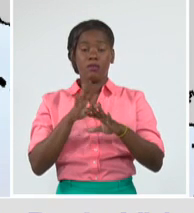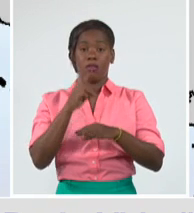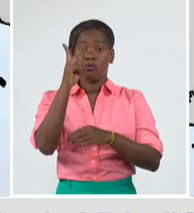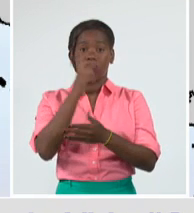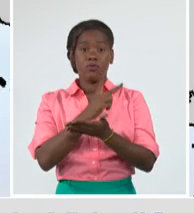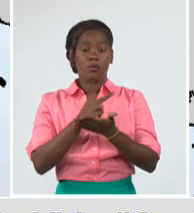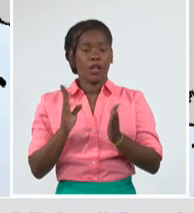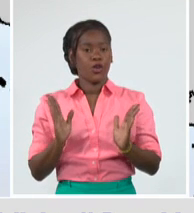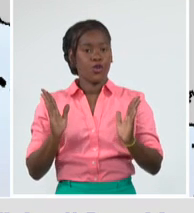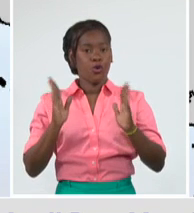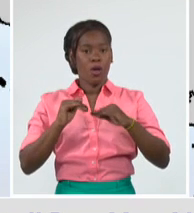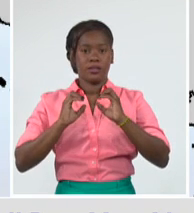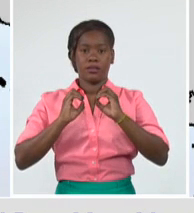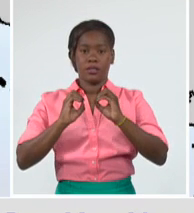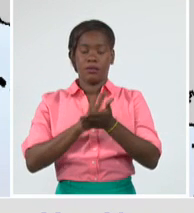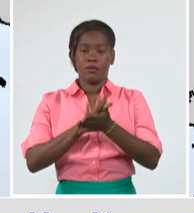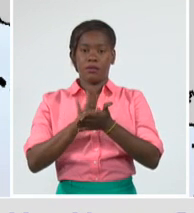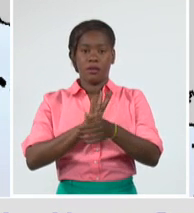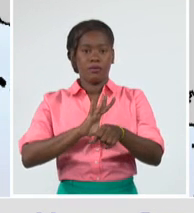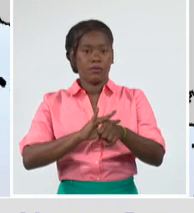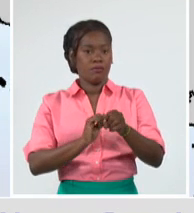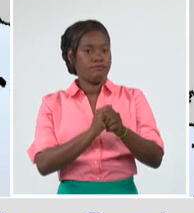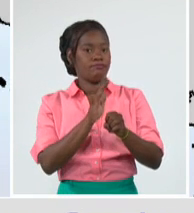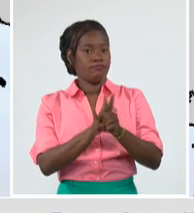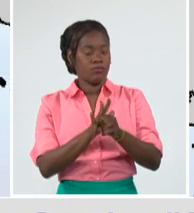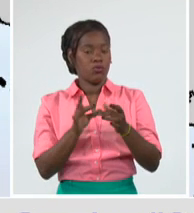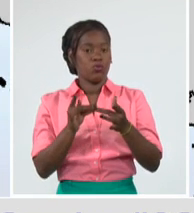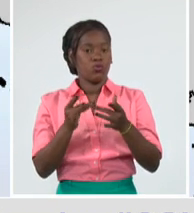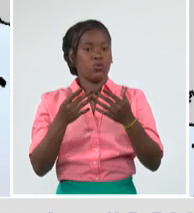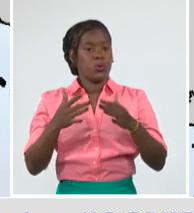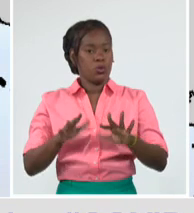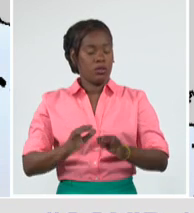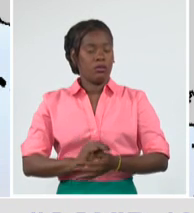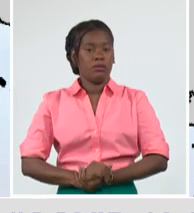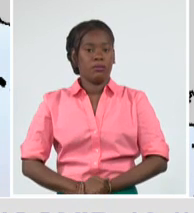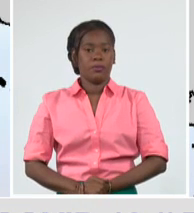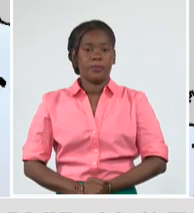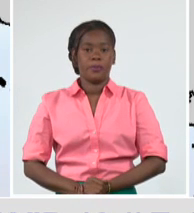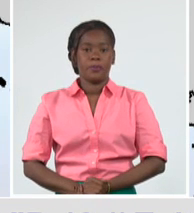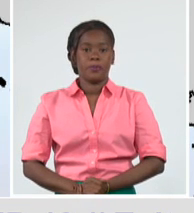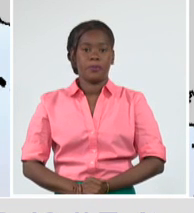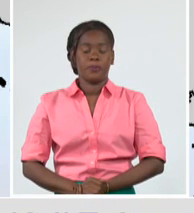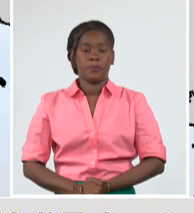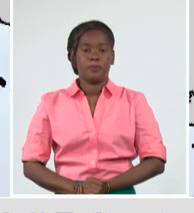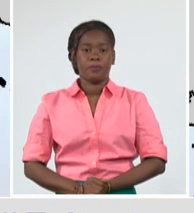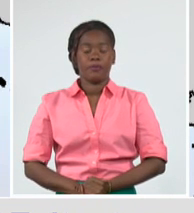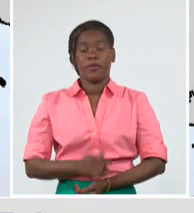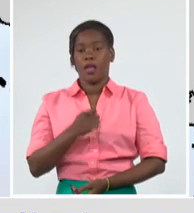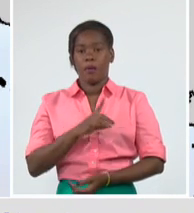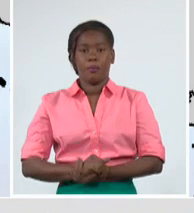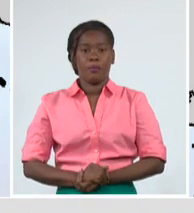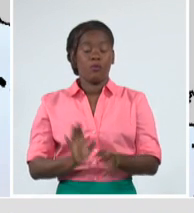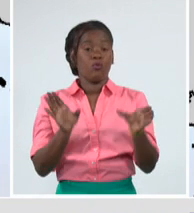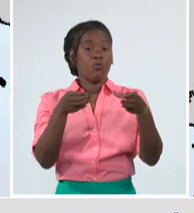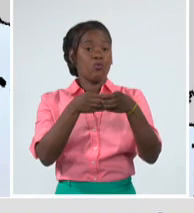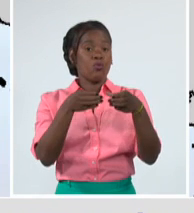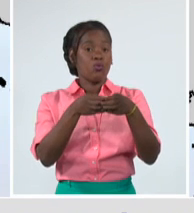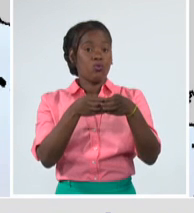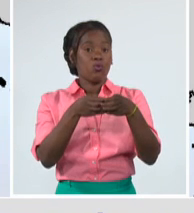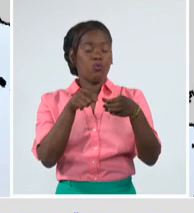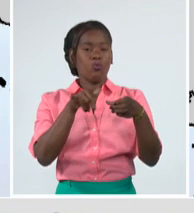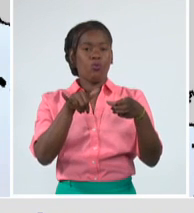casos en este territorio. Cuando hablamos de los asintomáticos, ayer se incrementa un poquito, pero